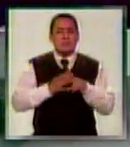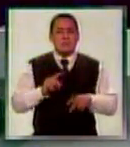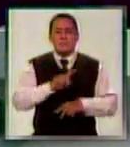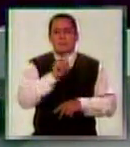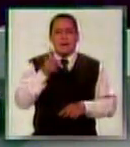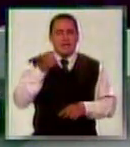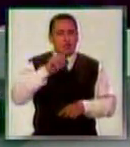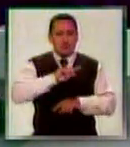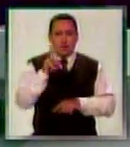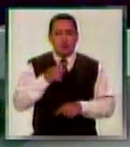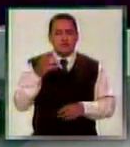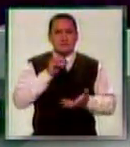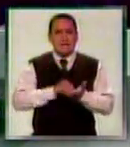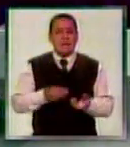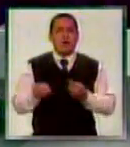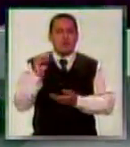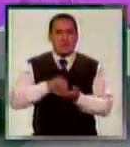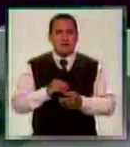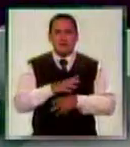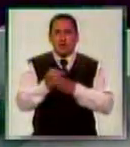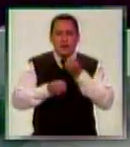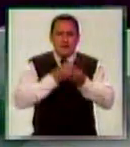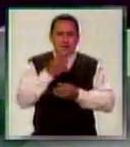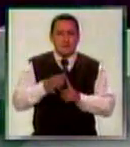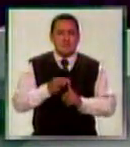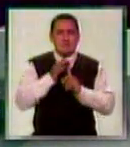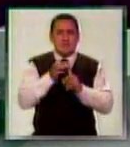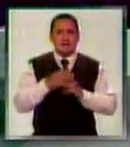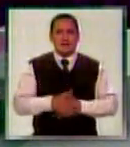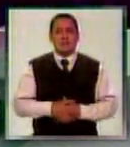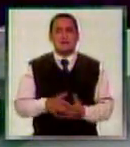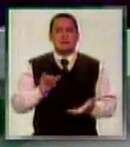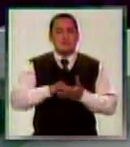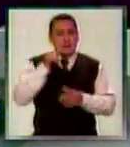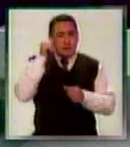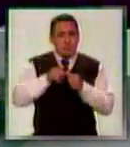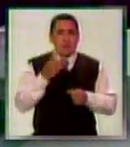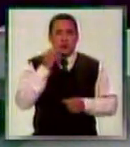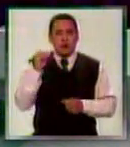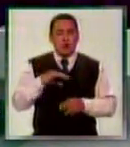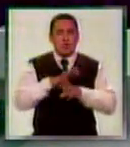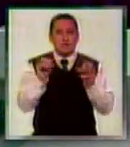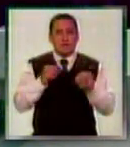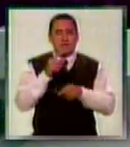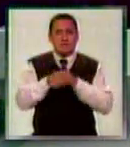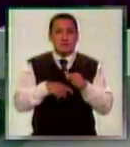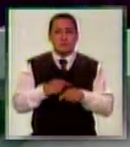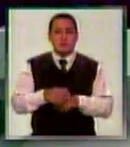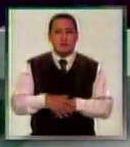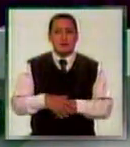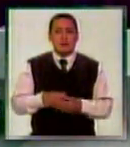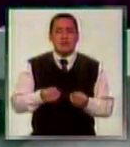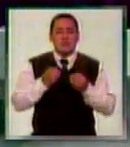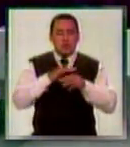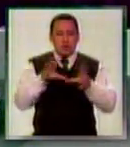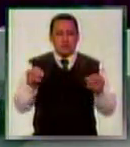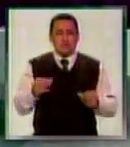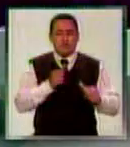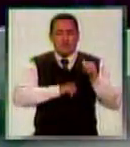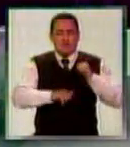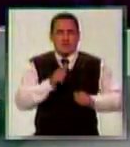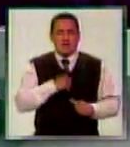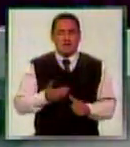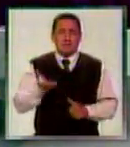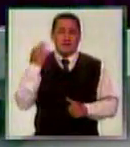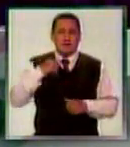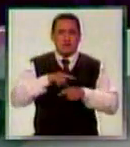Se Repita, en donde a través de informes especiales se recuerda a los jóvenes y en general a la población estos momentos de terror,